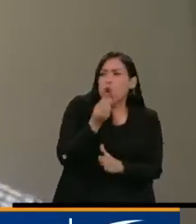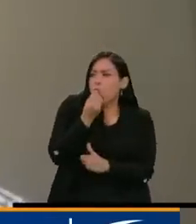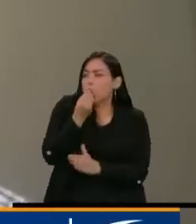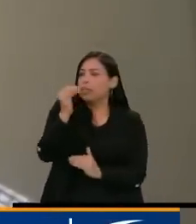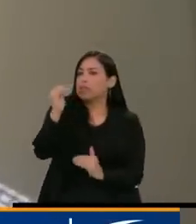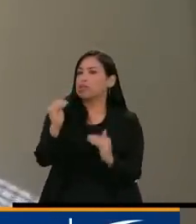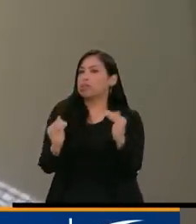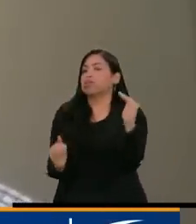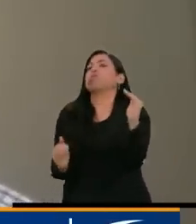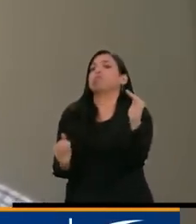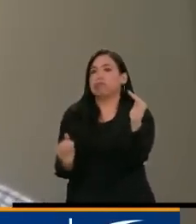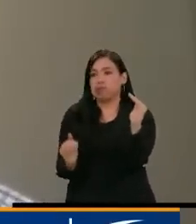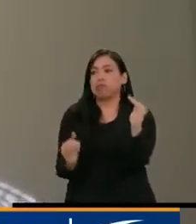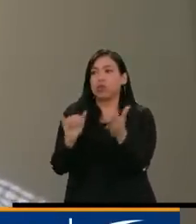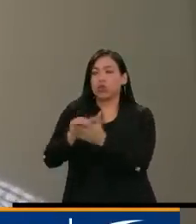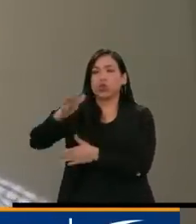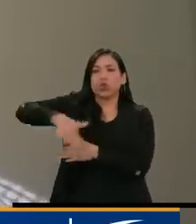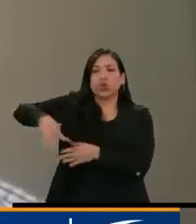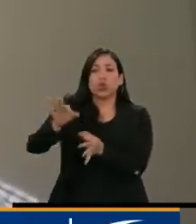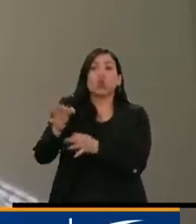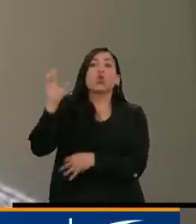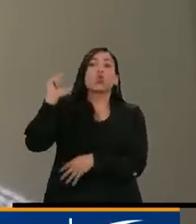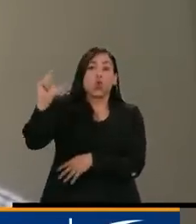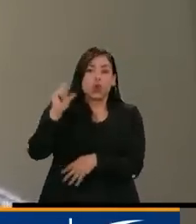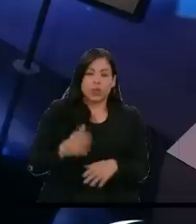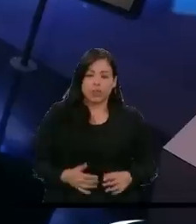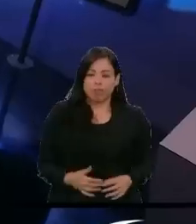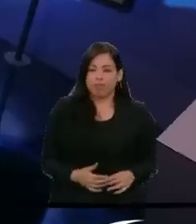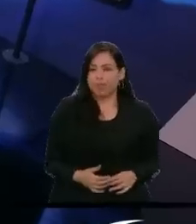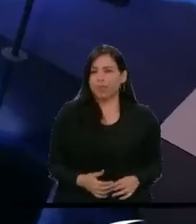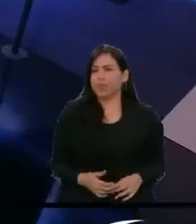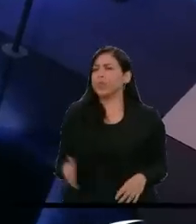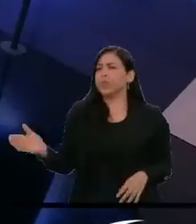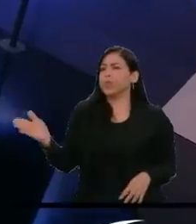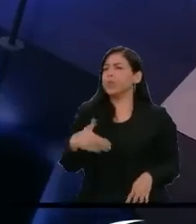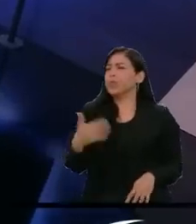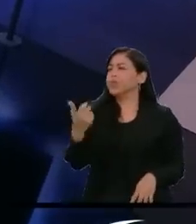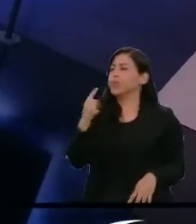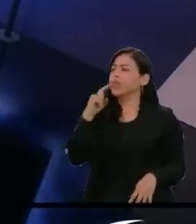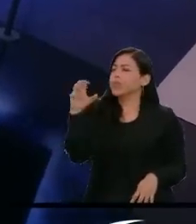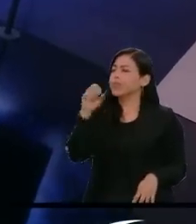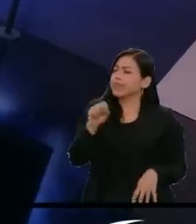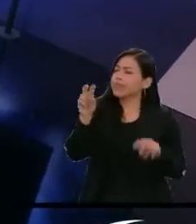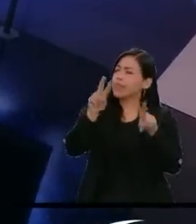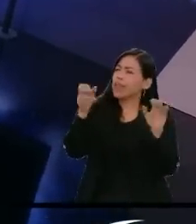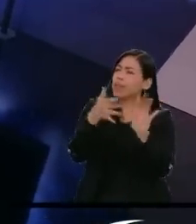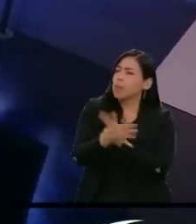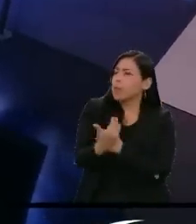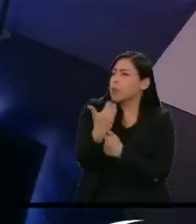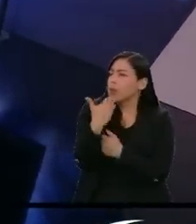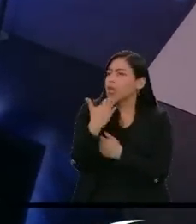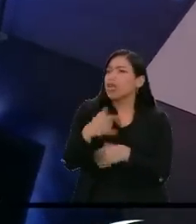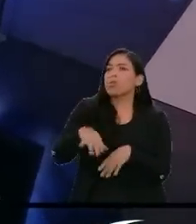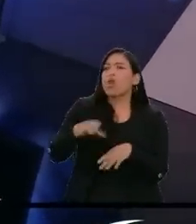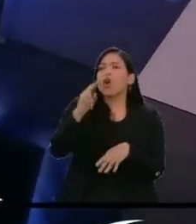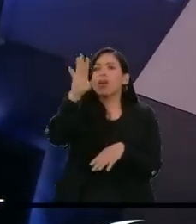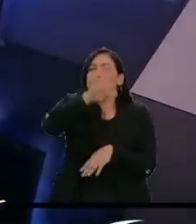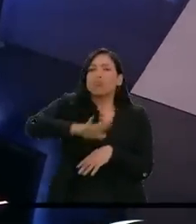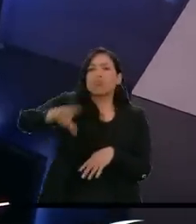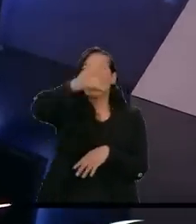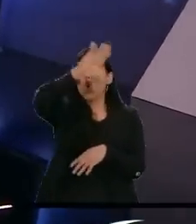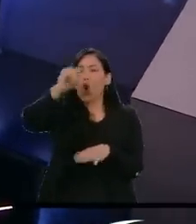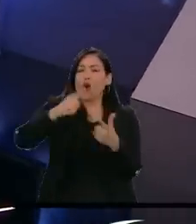una cantidad de precios en ese municipio que es frontera con Venezuela. Camilo, entre tanto, llama también la atención, por ejemplo, que ciudades del Caribe